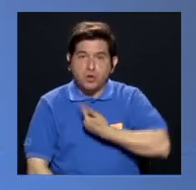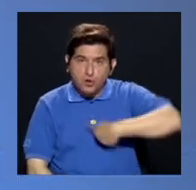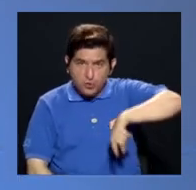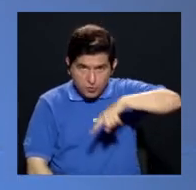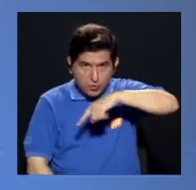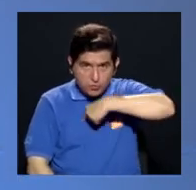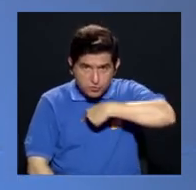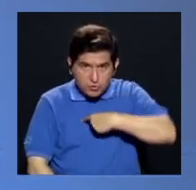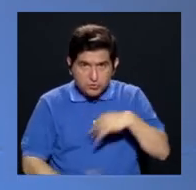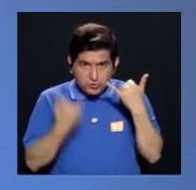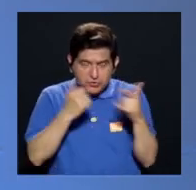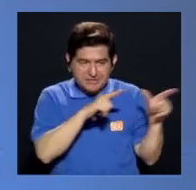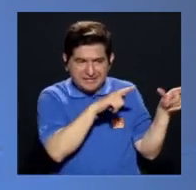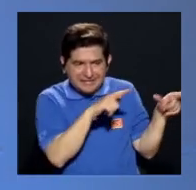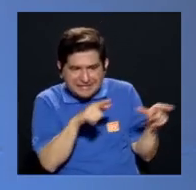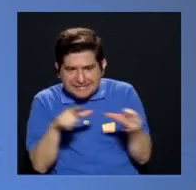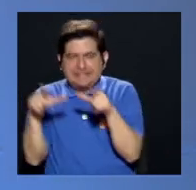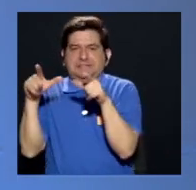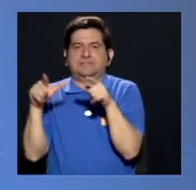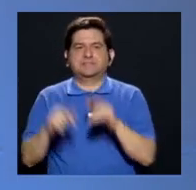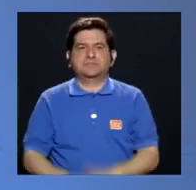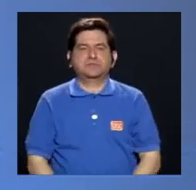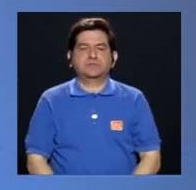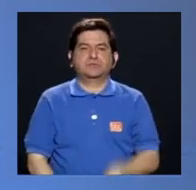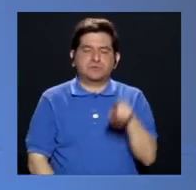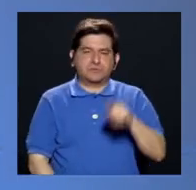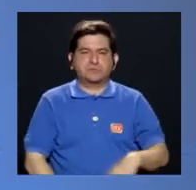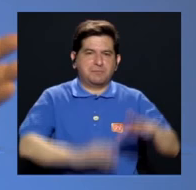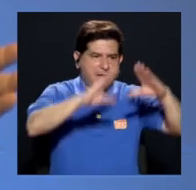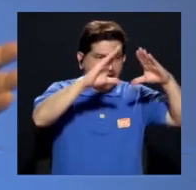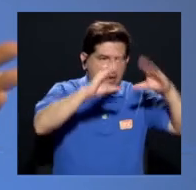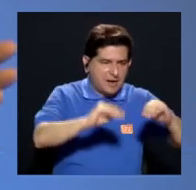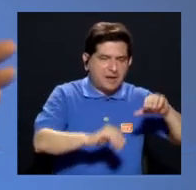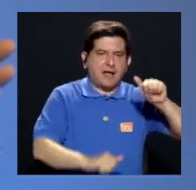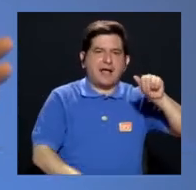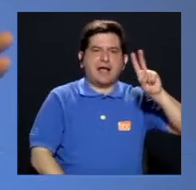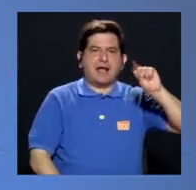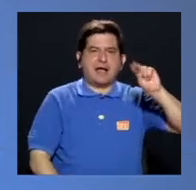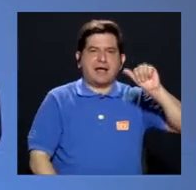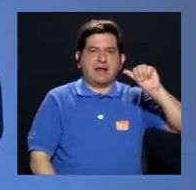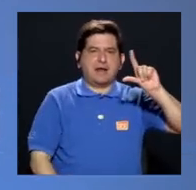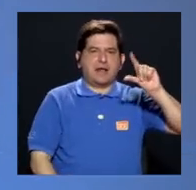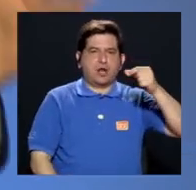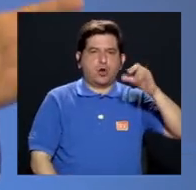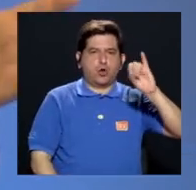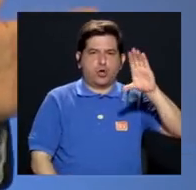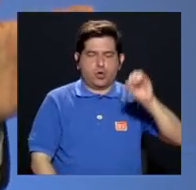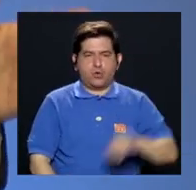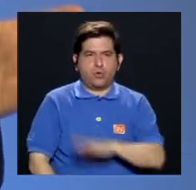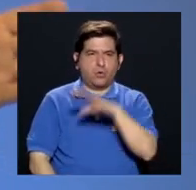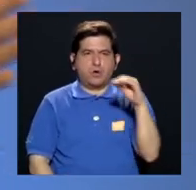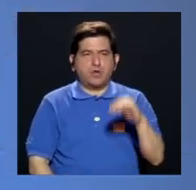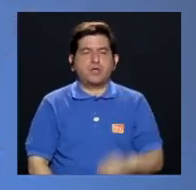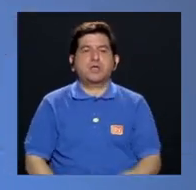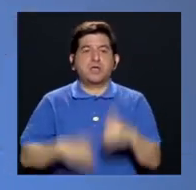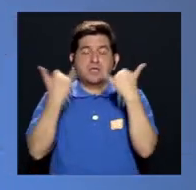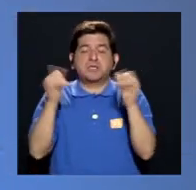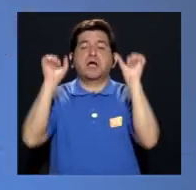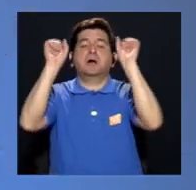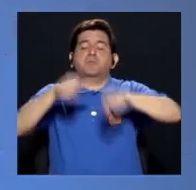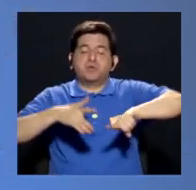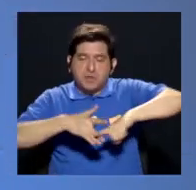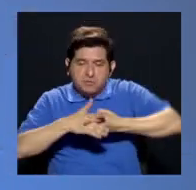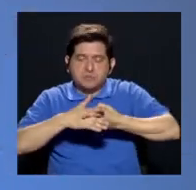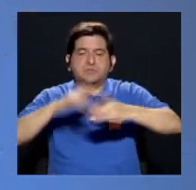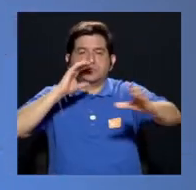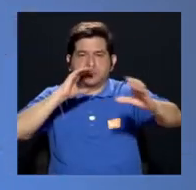Estamos preparados para el apagón analógico y en cualquier momento podemos